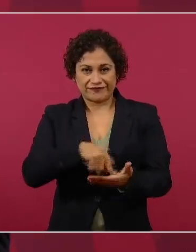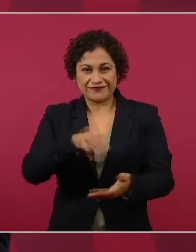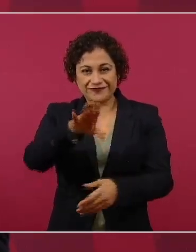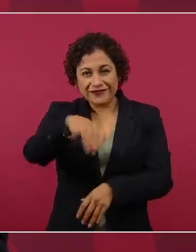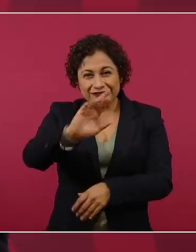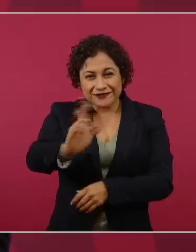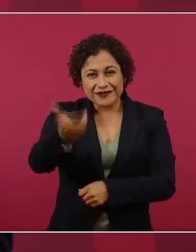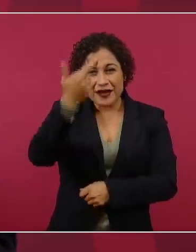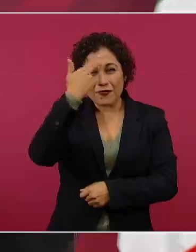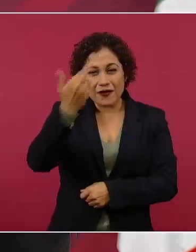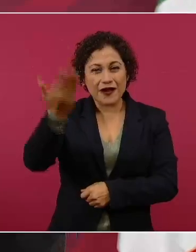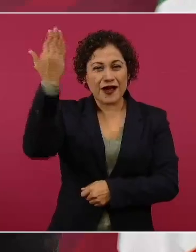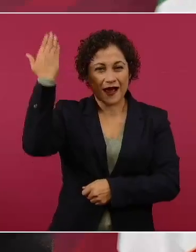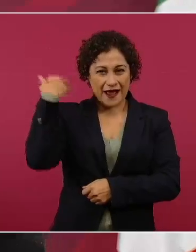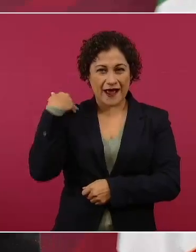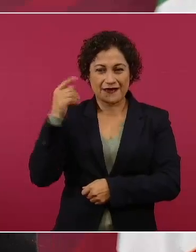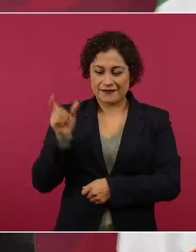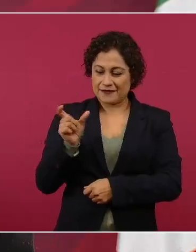monederos de Monex?